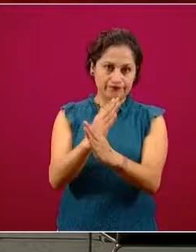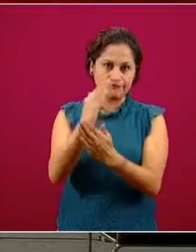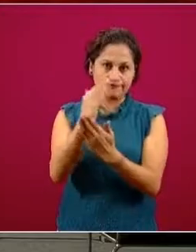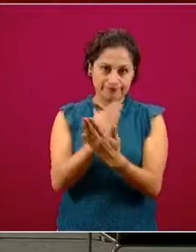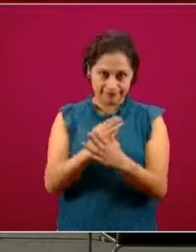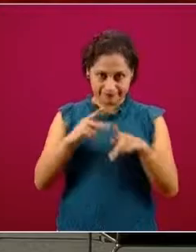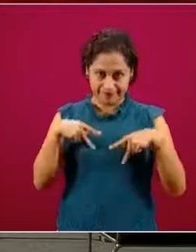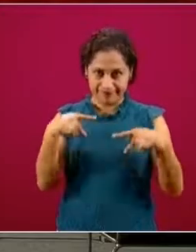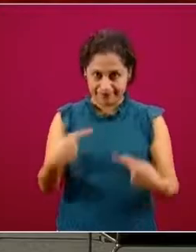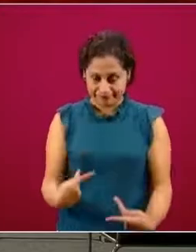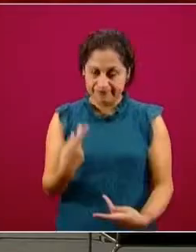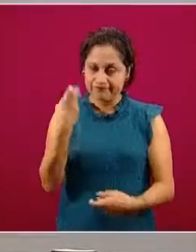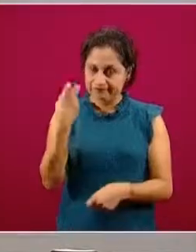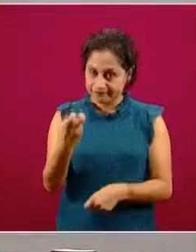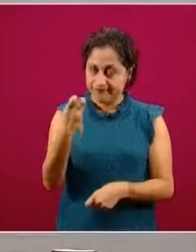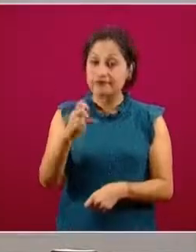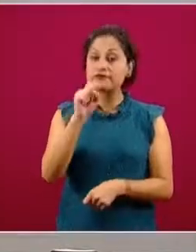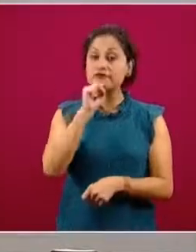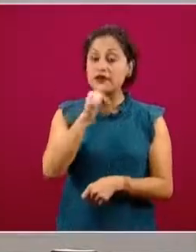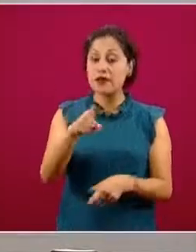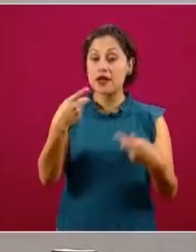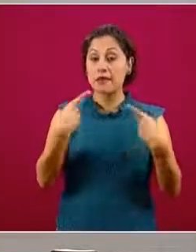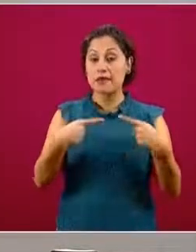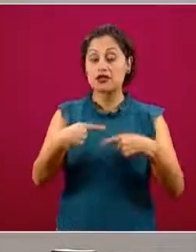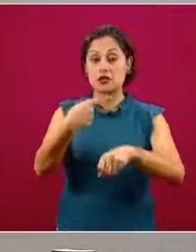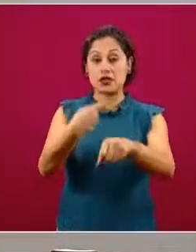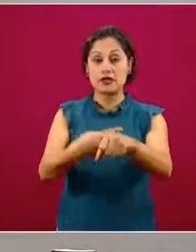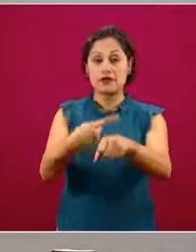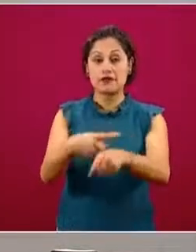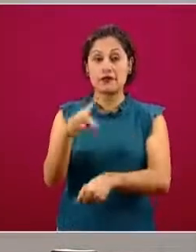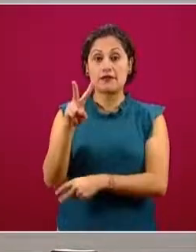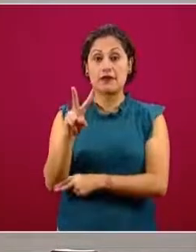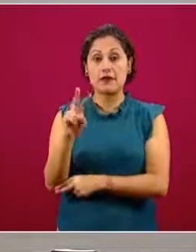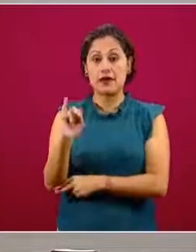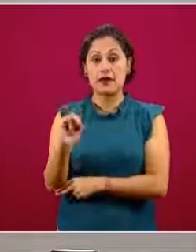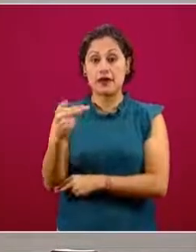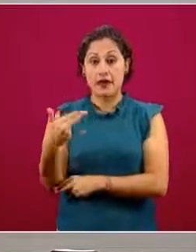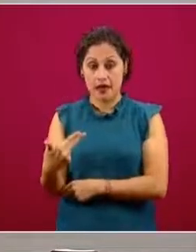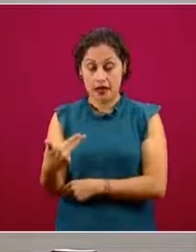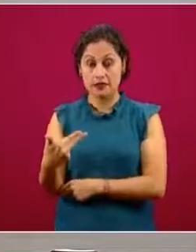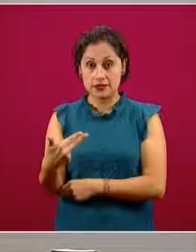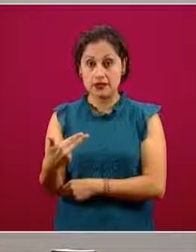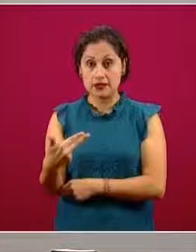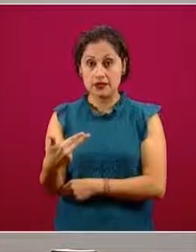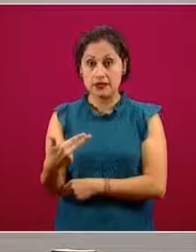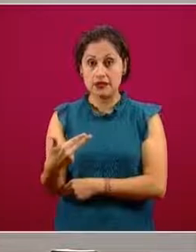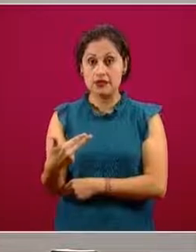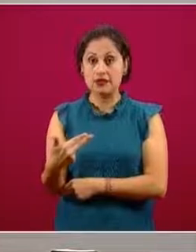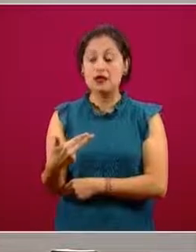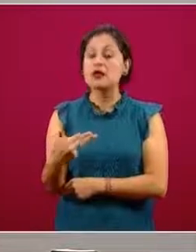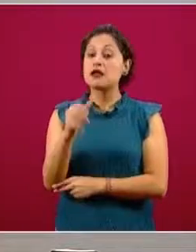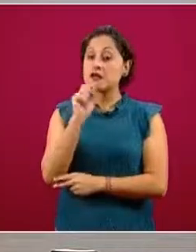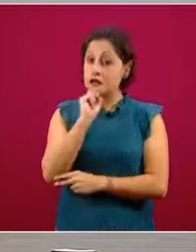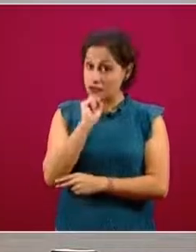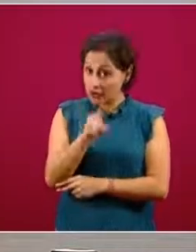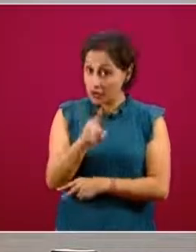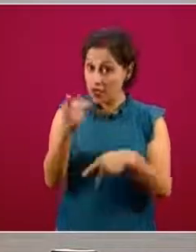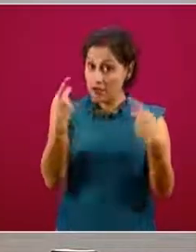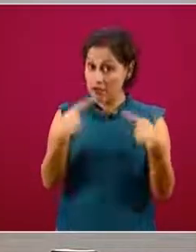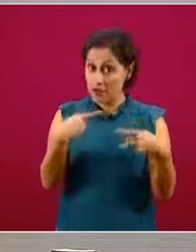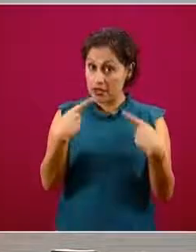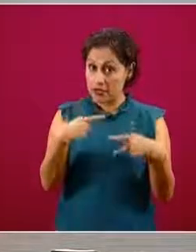También personas que vivan con VIH, el virus de la inmunodeficiencia humana, en particular quien tiene